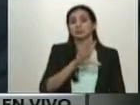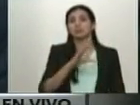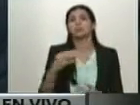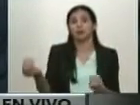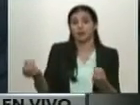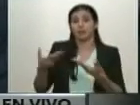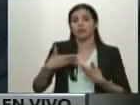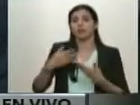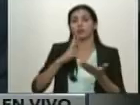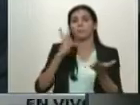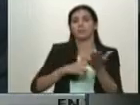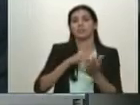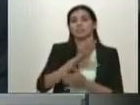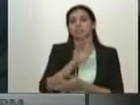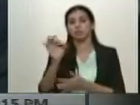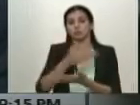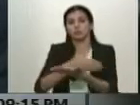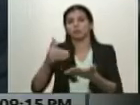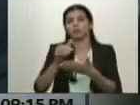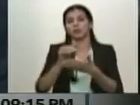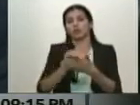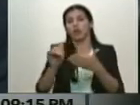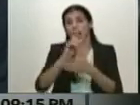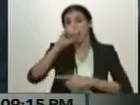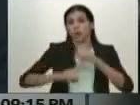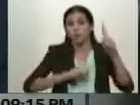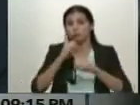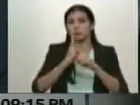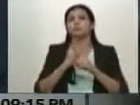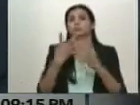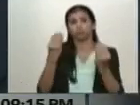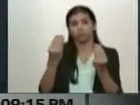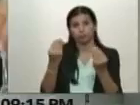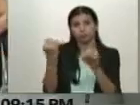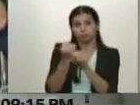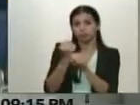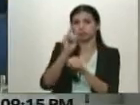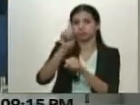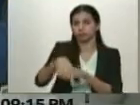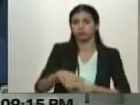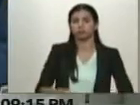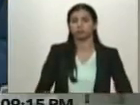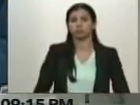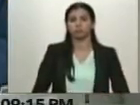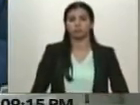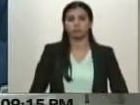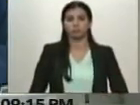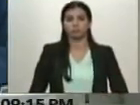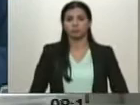generar alrededor de 3 o 4.000 empleos directos en la región oriental. Bueno, aquí se cumple